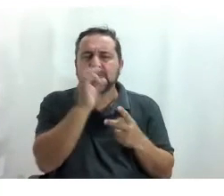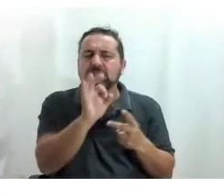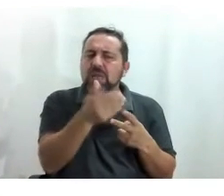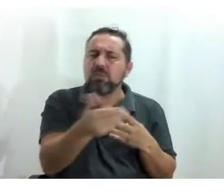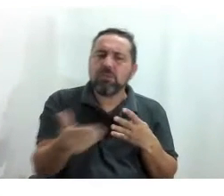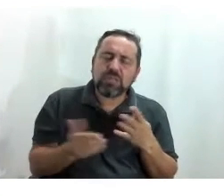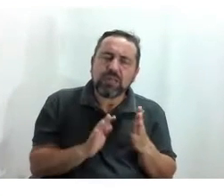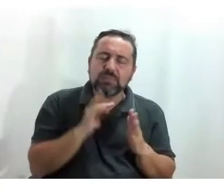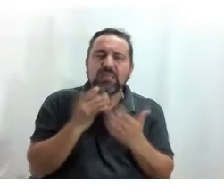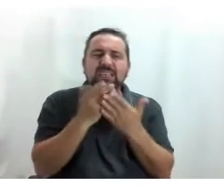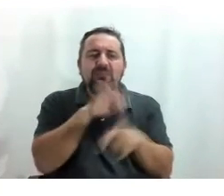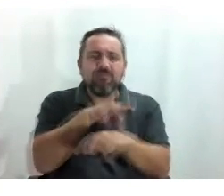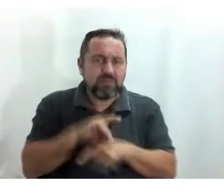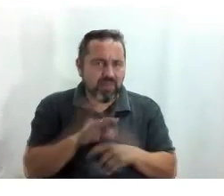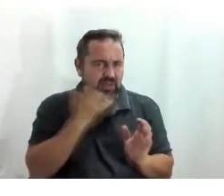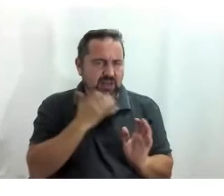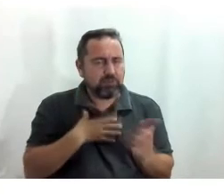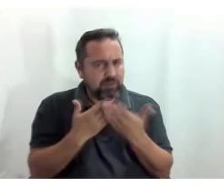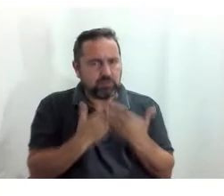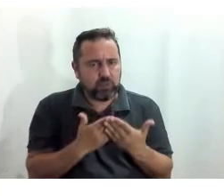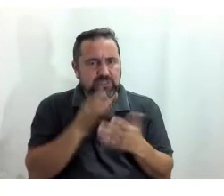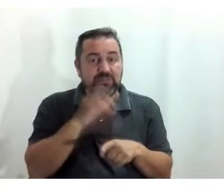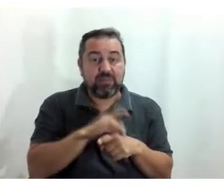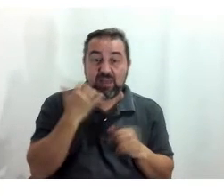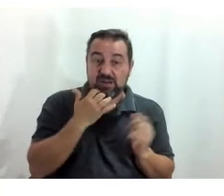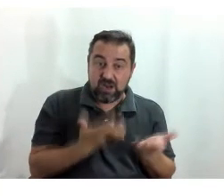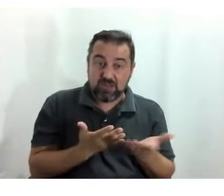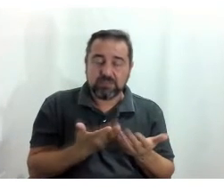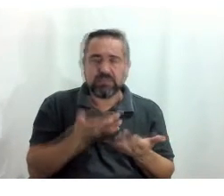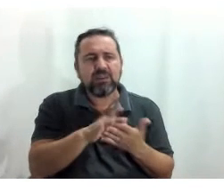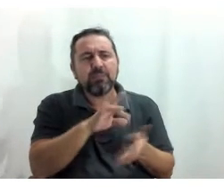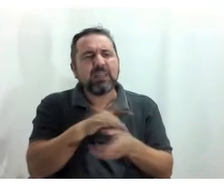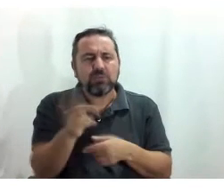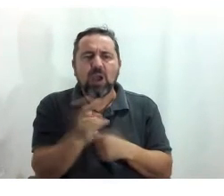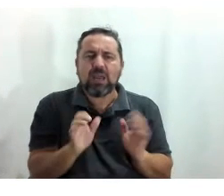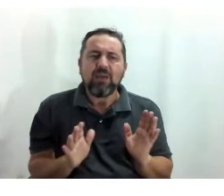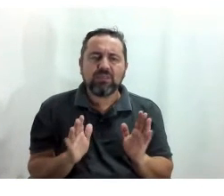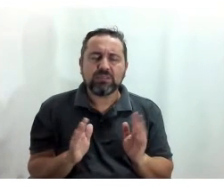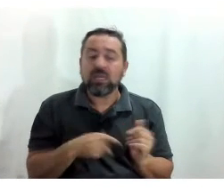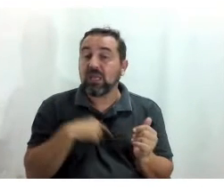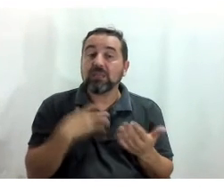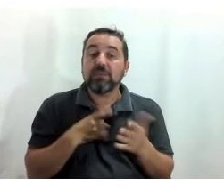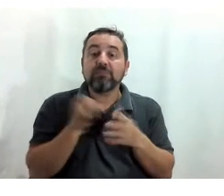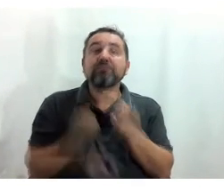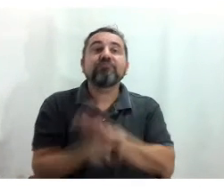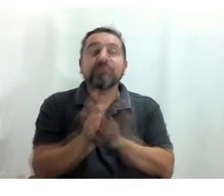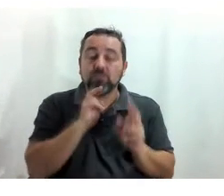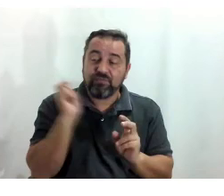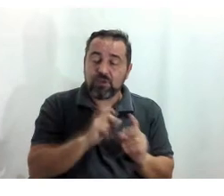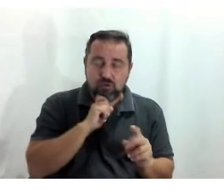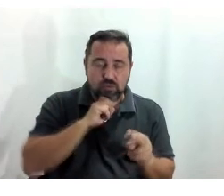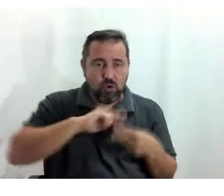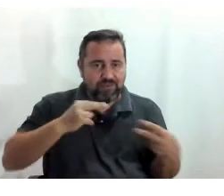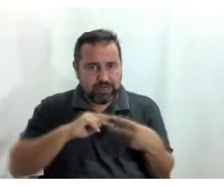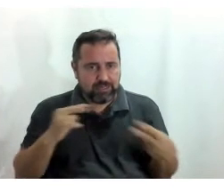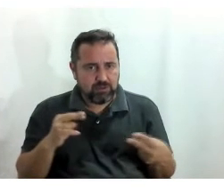el estudio de las enfermedades raras. Las enfermedades raras son patologías graves, generalmente de origen genético, y que afectan a un